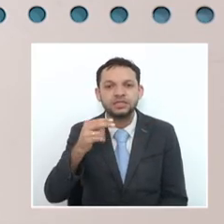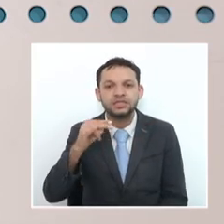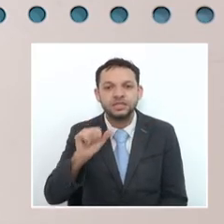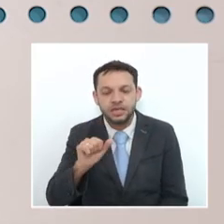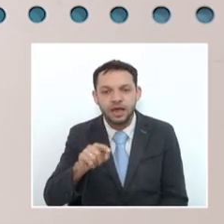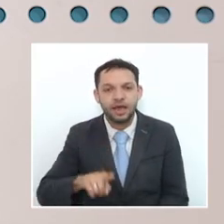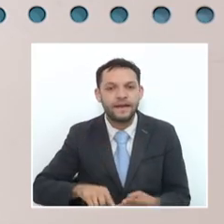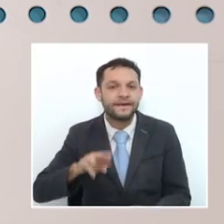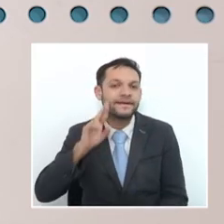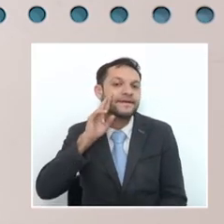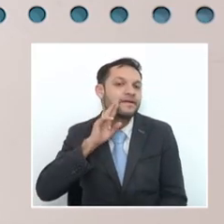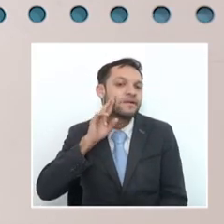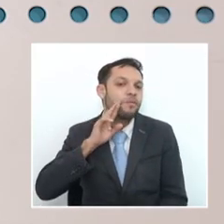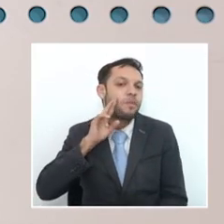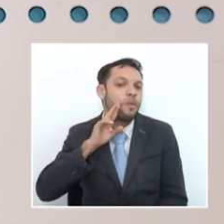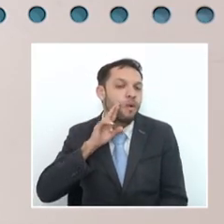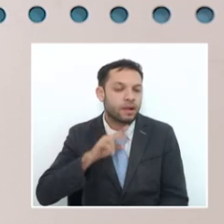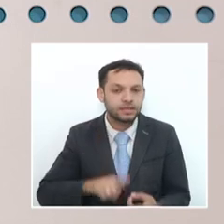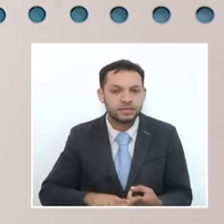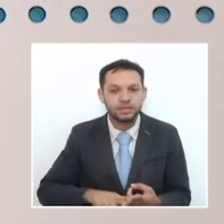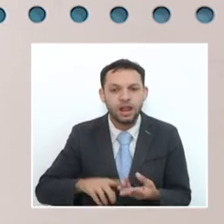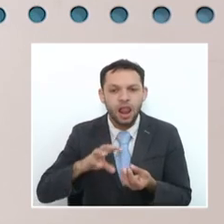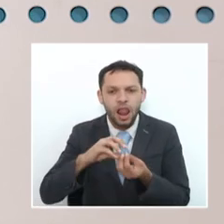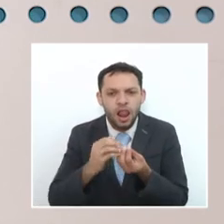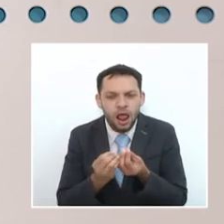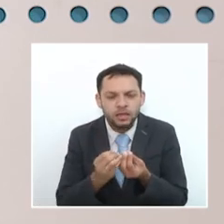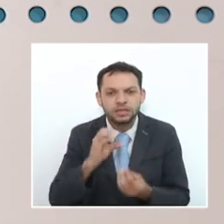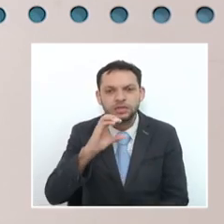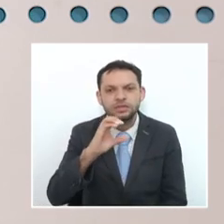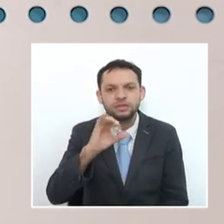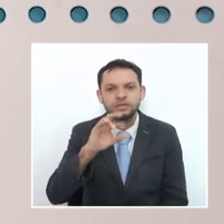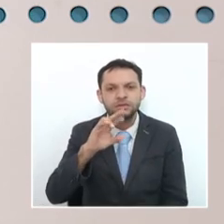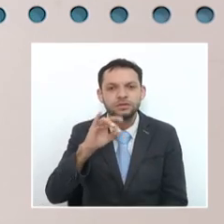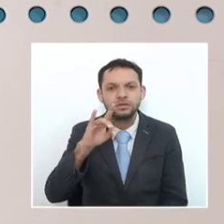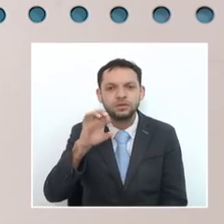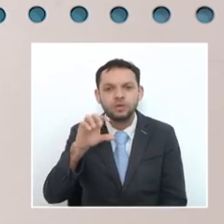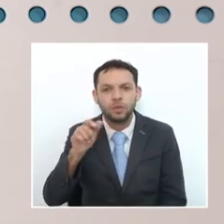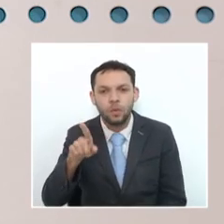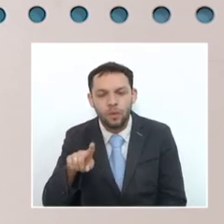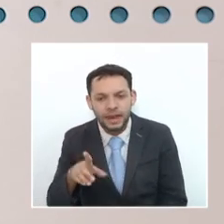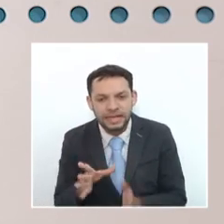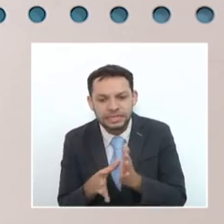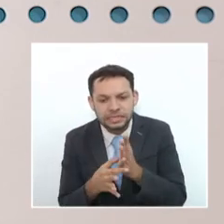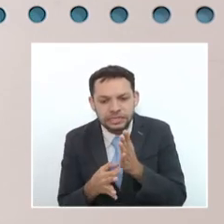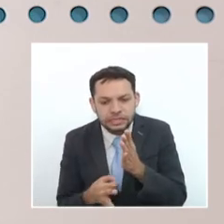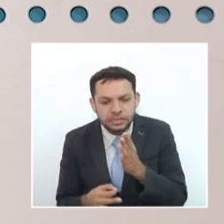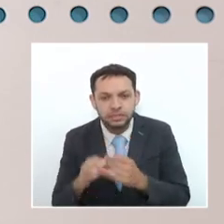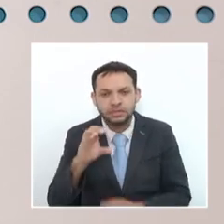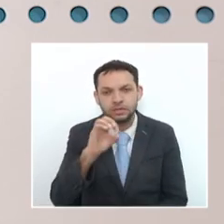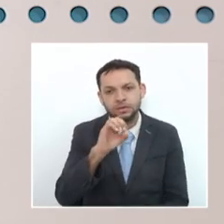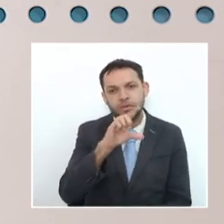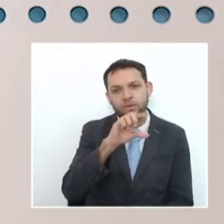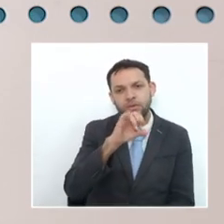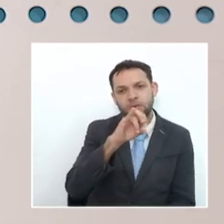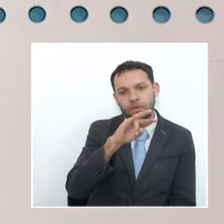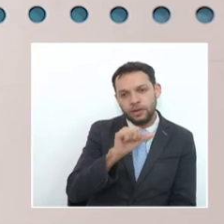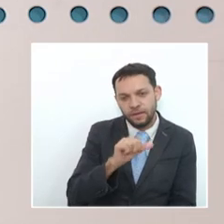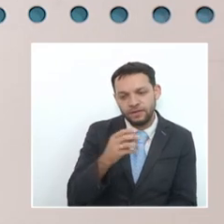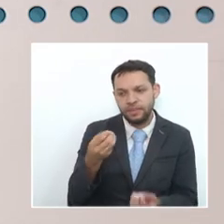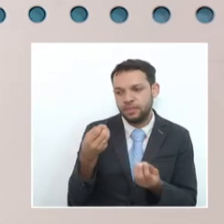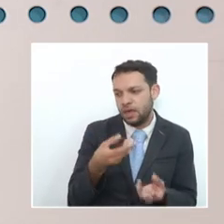darle ciruelas, darle aceitico de oliva. Hay que ablandar, limpiar